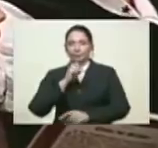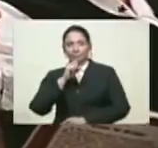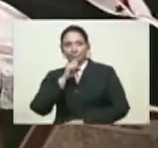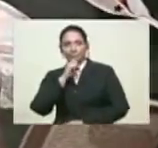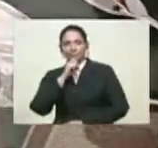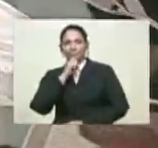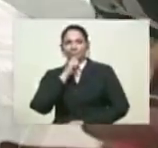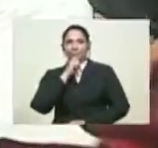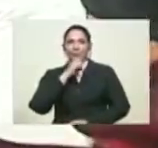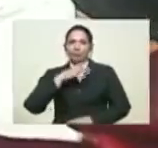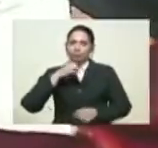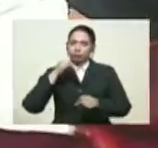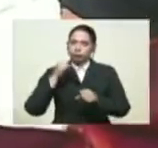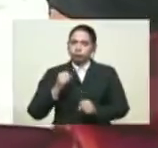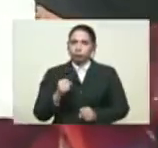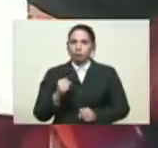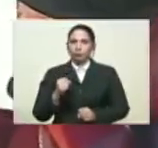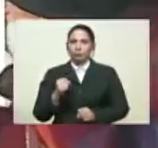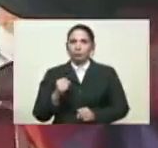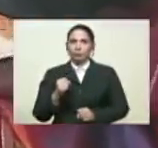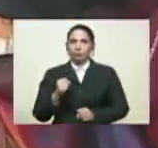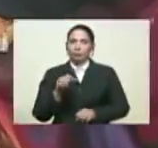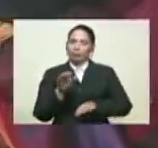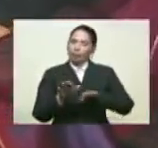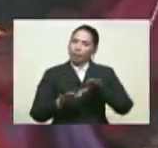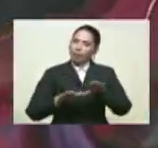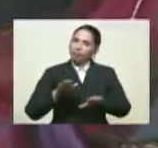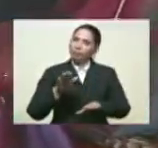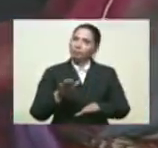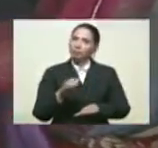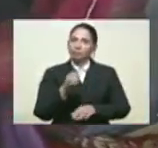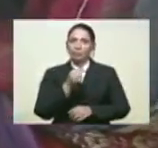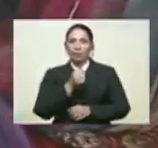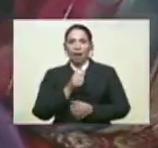dura, que llevamos adelante. Querida compañera